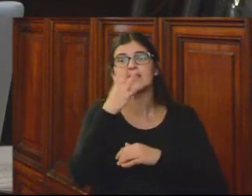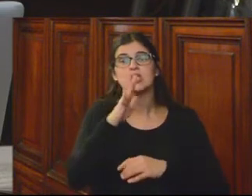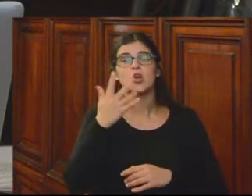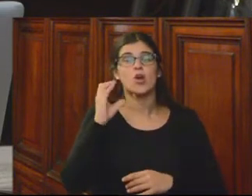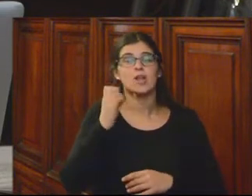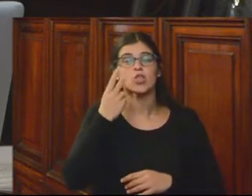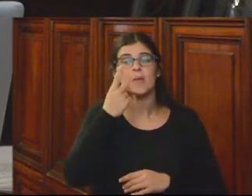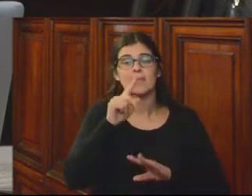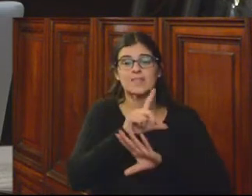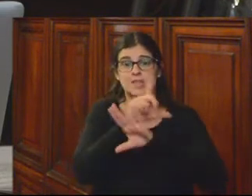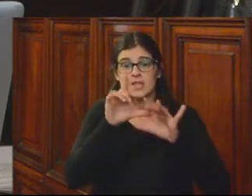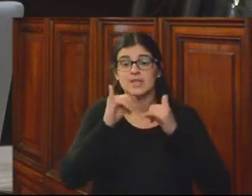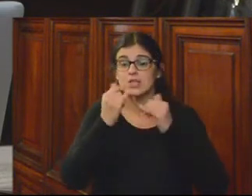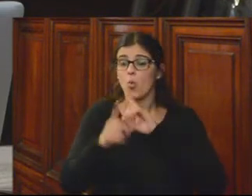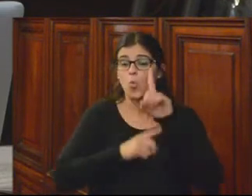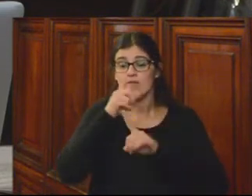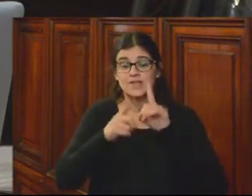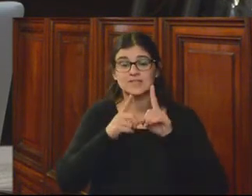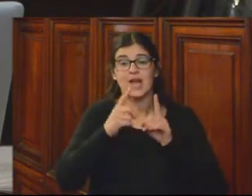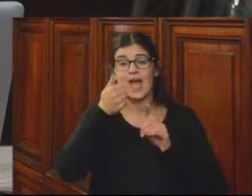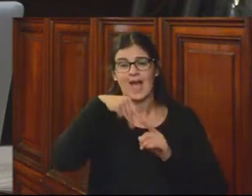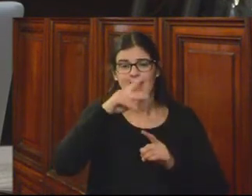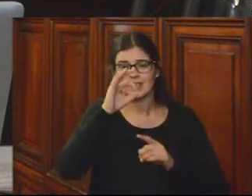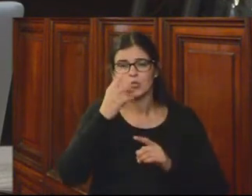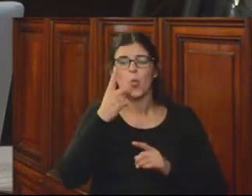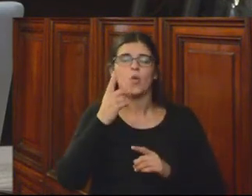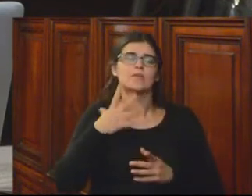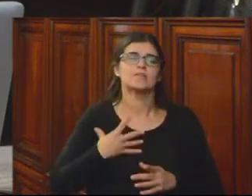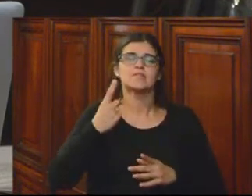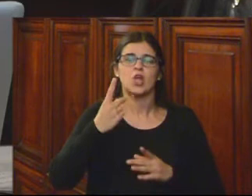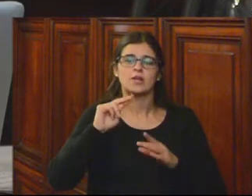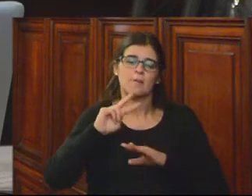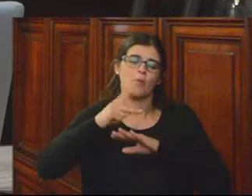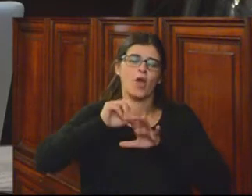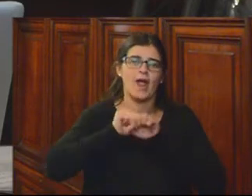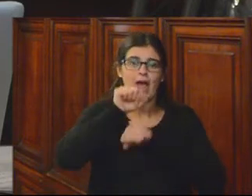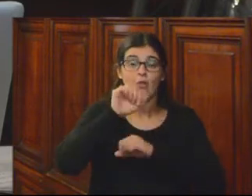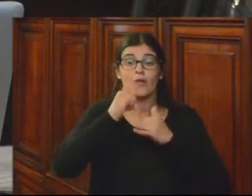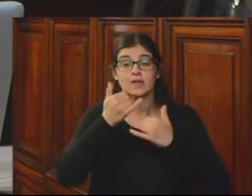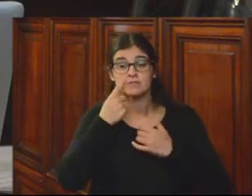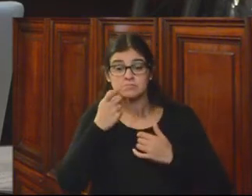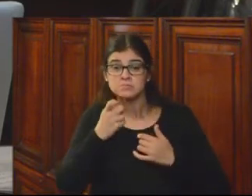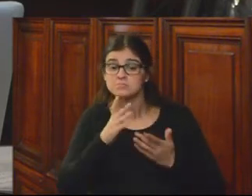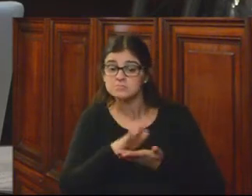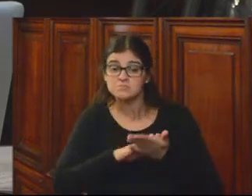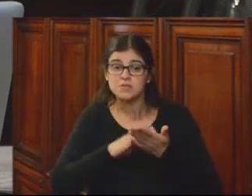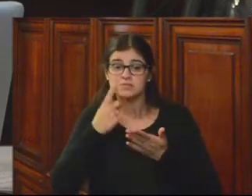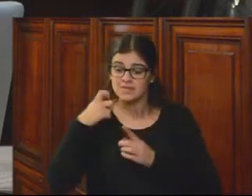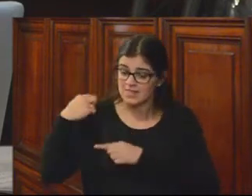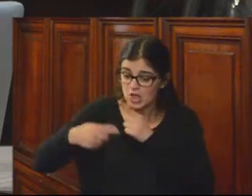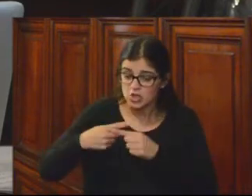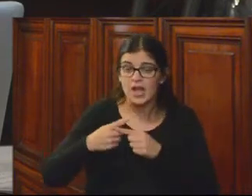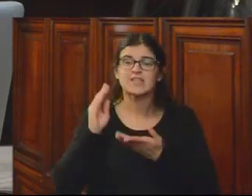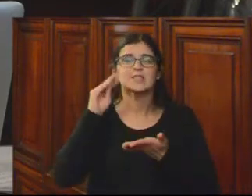de 2017 en la Universidad de los Andes un director de posgrado. Se desconocen las estructuras asociativas tradicionales y se